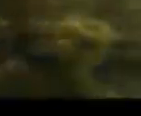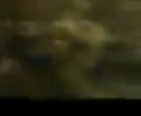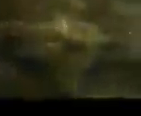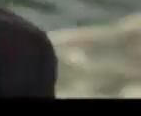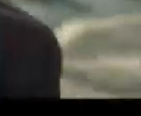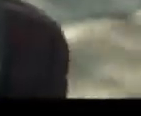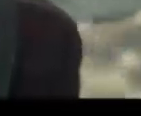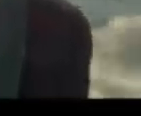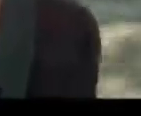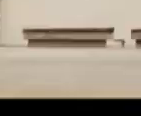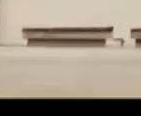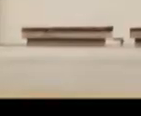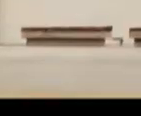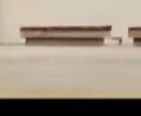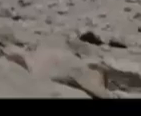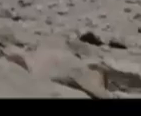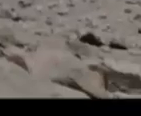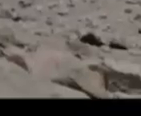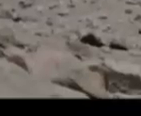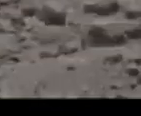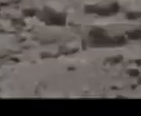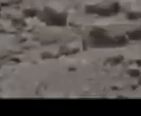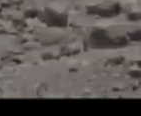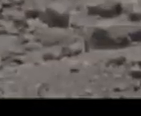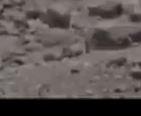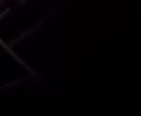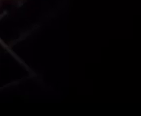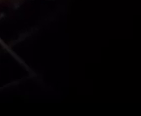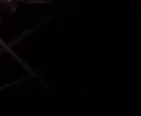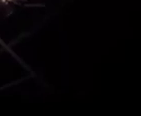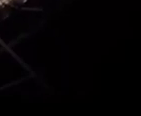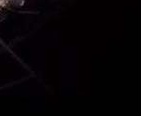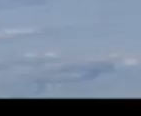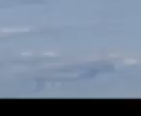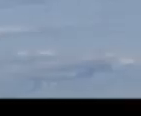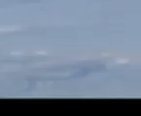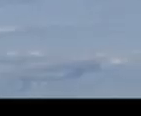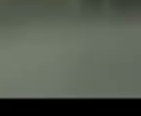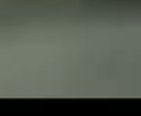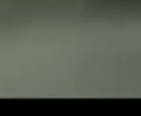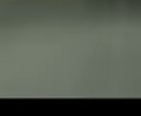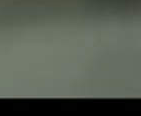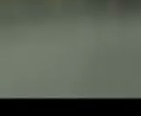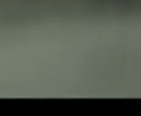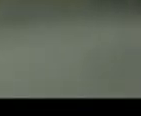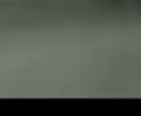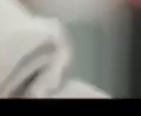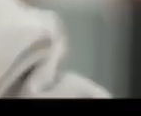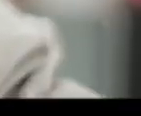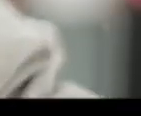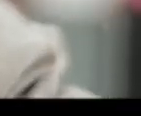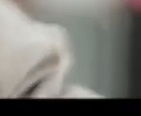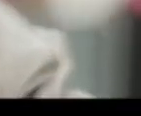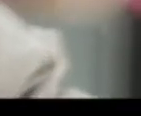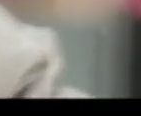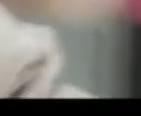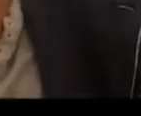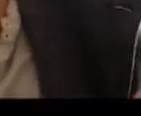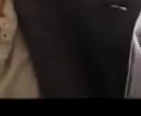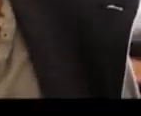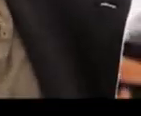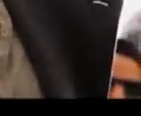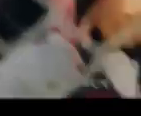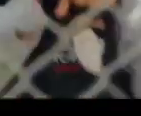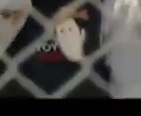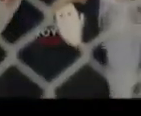grandes soluciones. La ciencia ecuatoriana nos descubrirá mundos ocultos en la propia naturaleza y llevará a una sociedad más